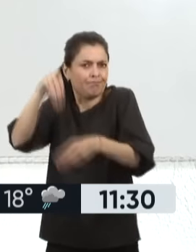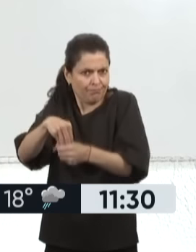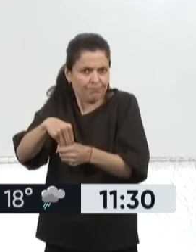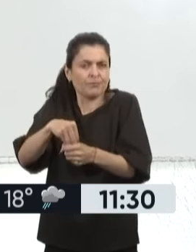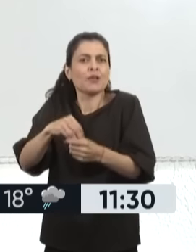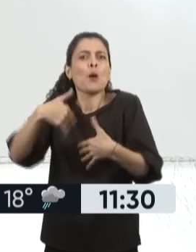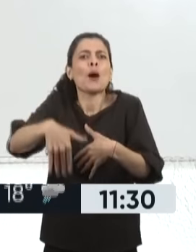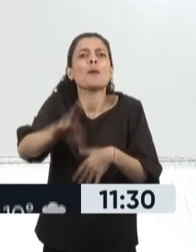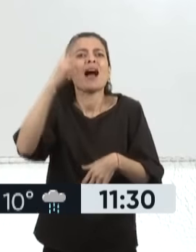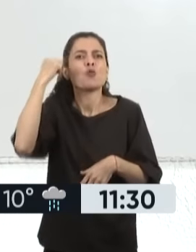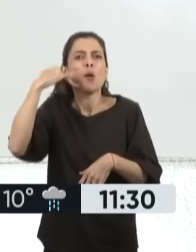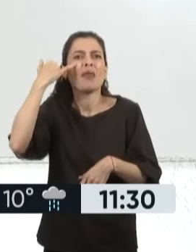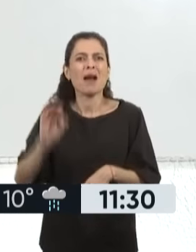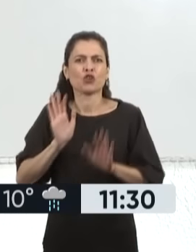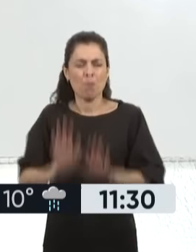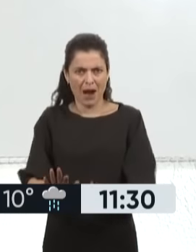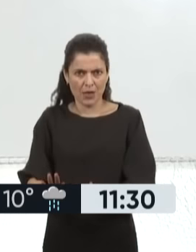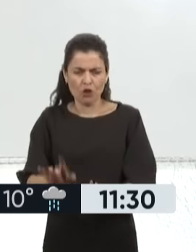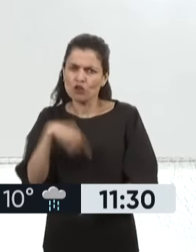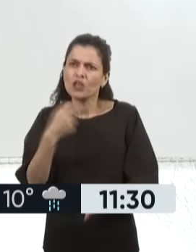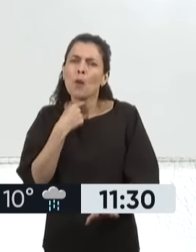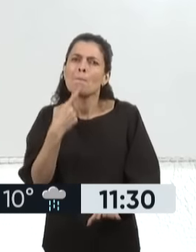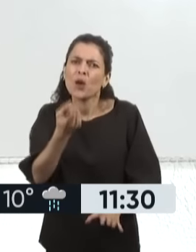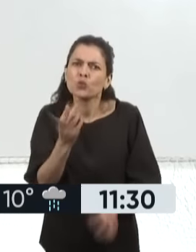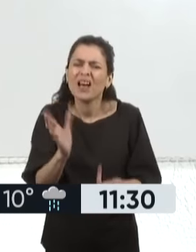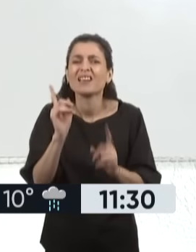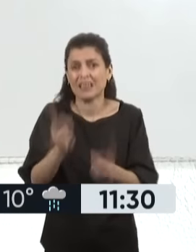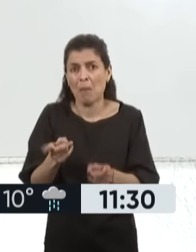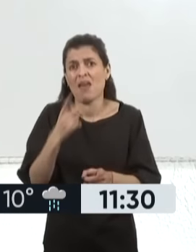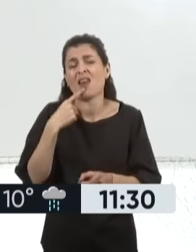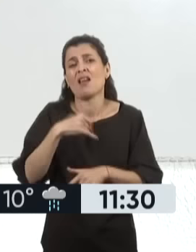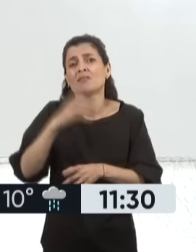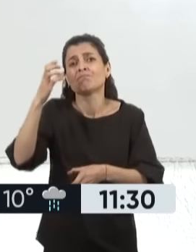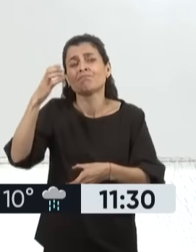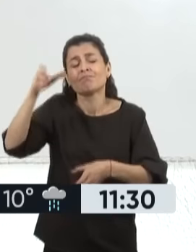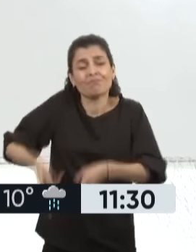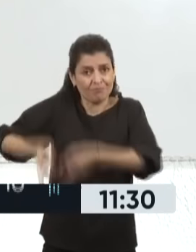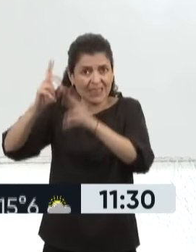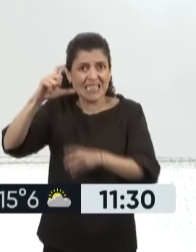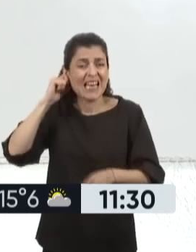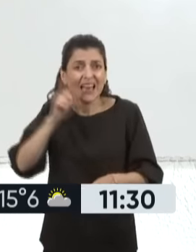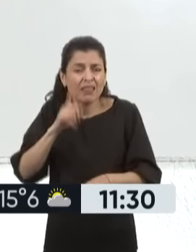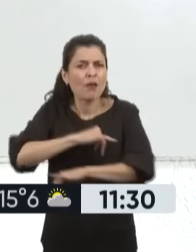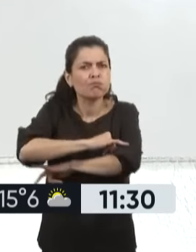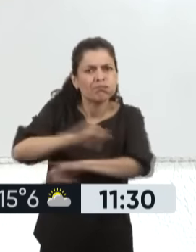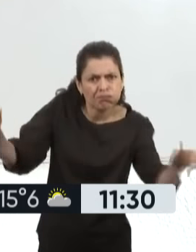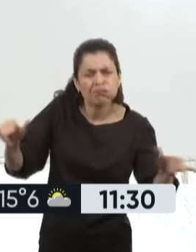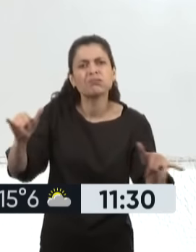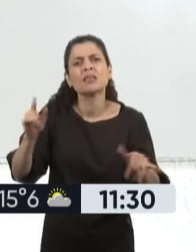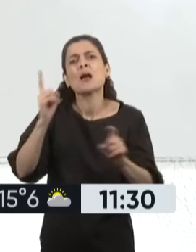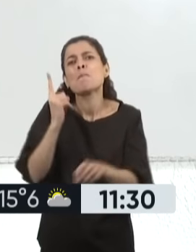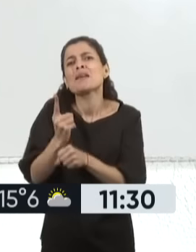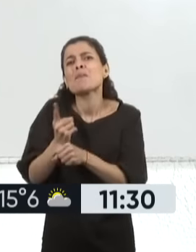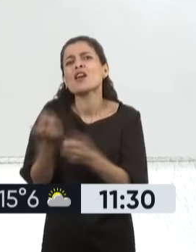pedirte una reflexión por las dos cuestiones sobre todo por la el anuncio de la cgt teniendo en cuenta que se realizó un día después de la reunión con el ministro